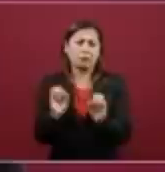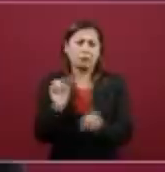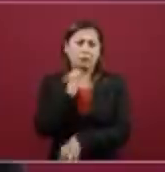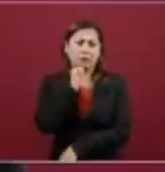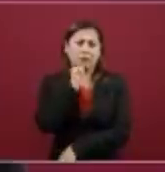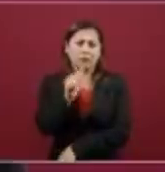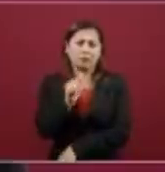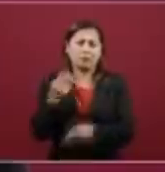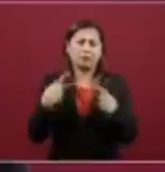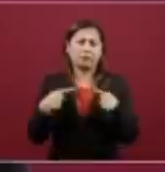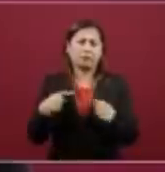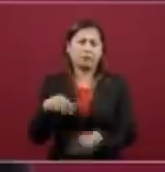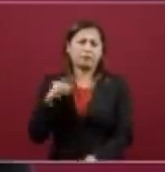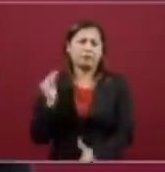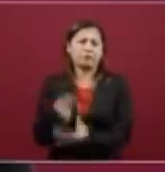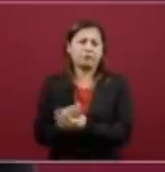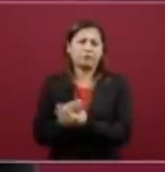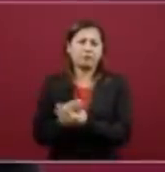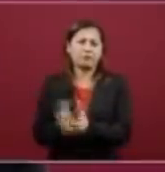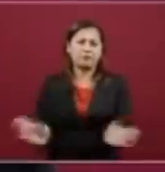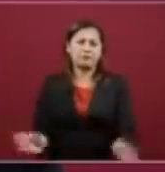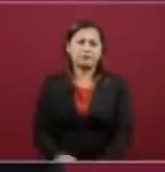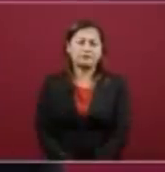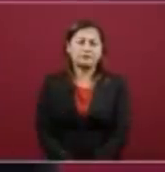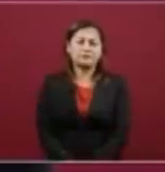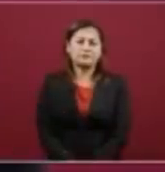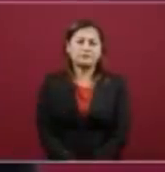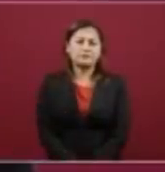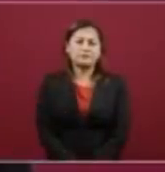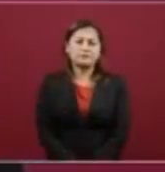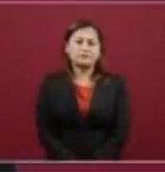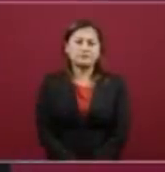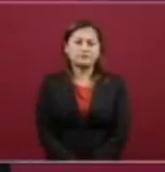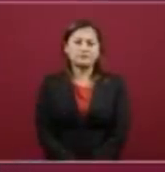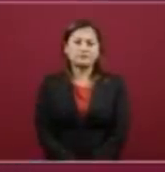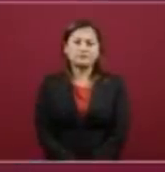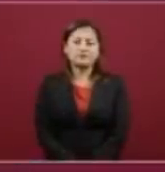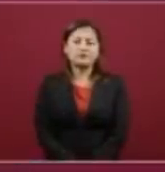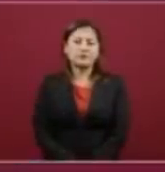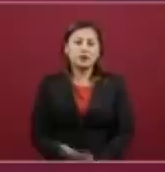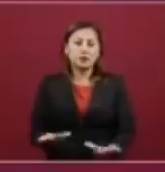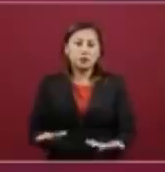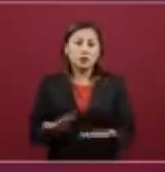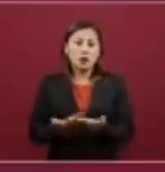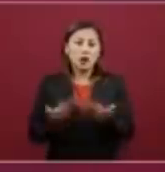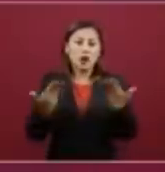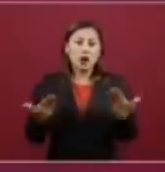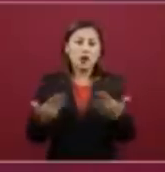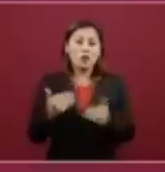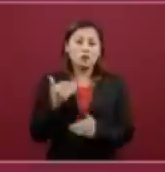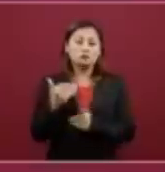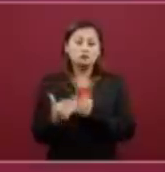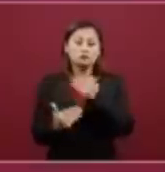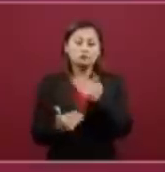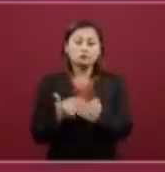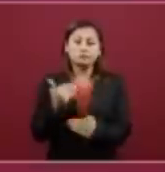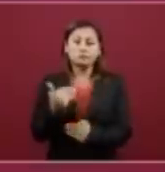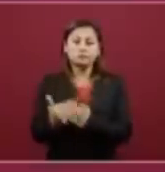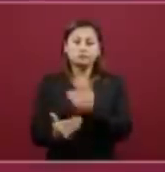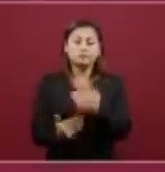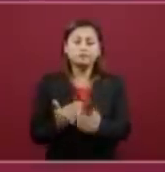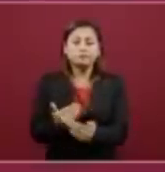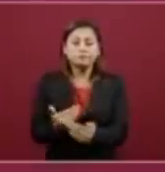los ciudadanos. Entonces, es un avance no solo el